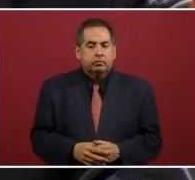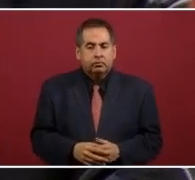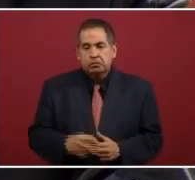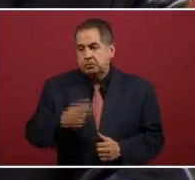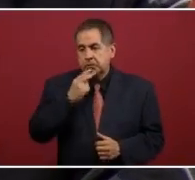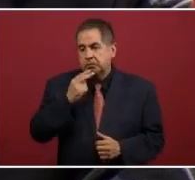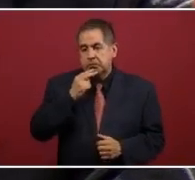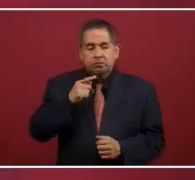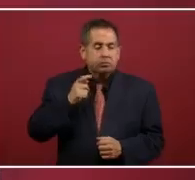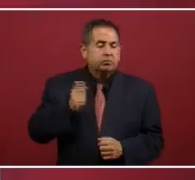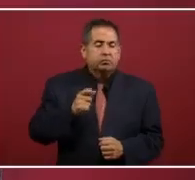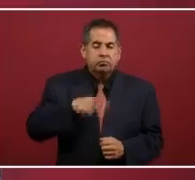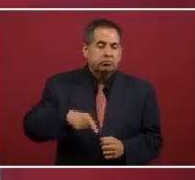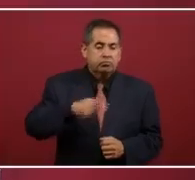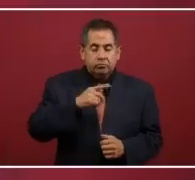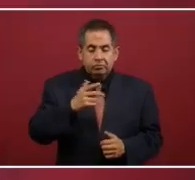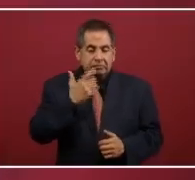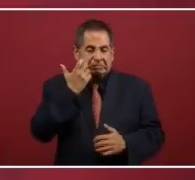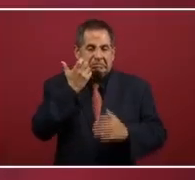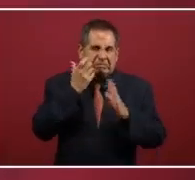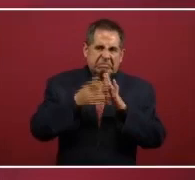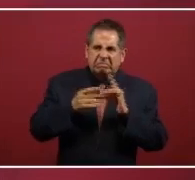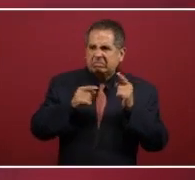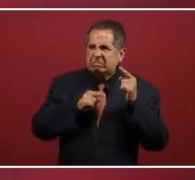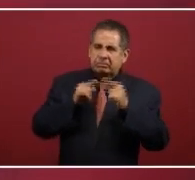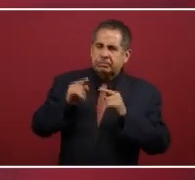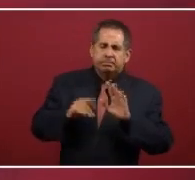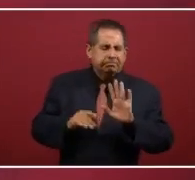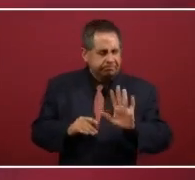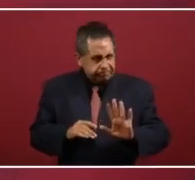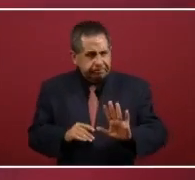utilizan todas las excusas, pero